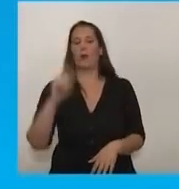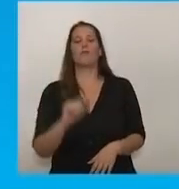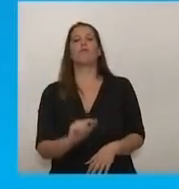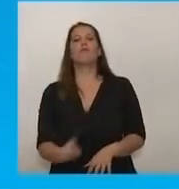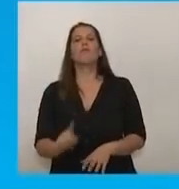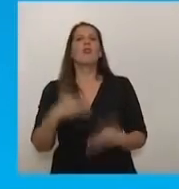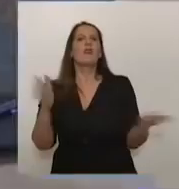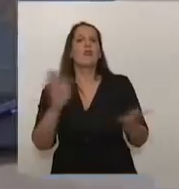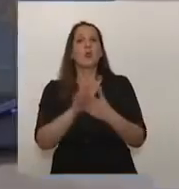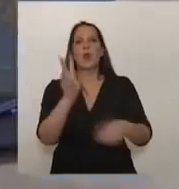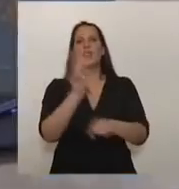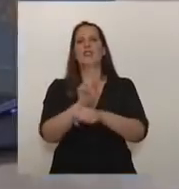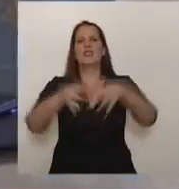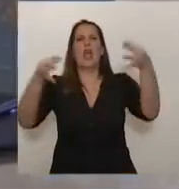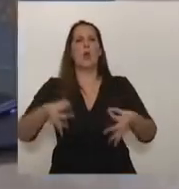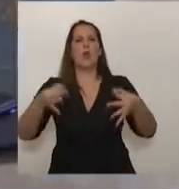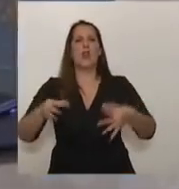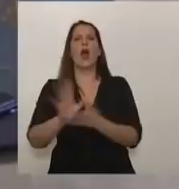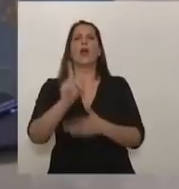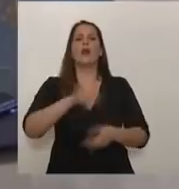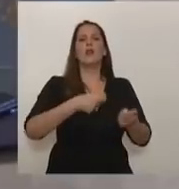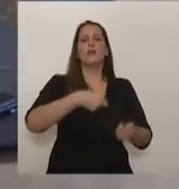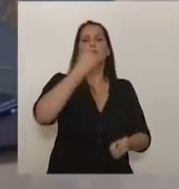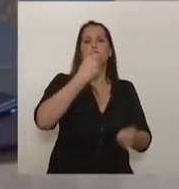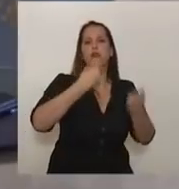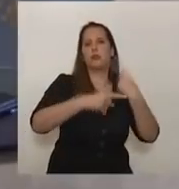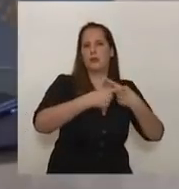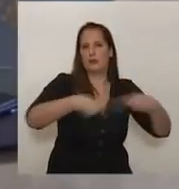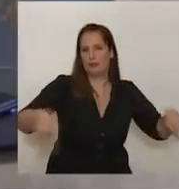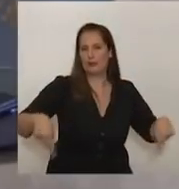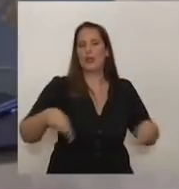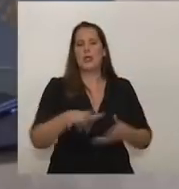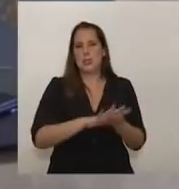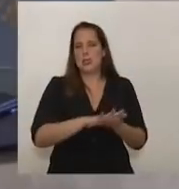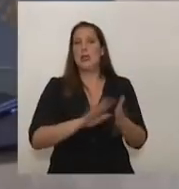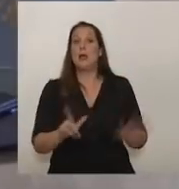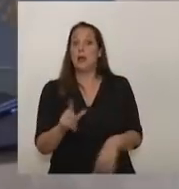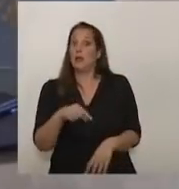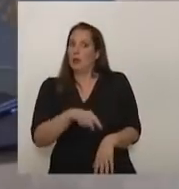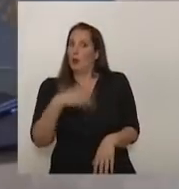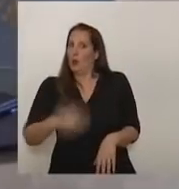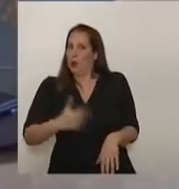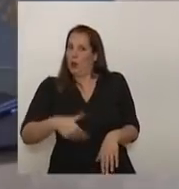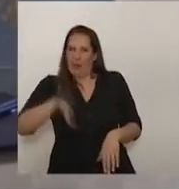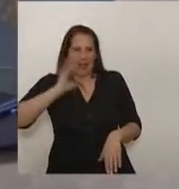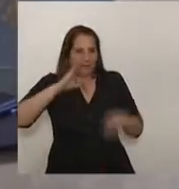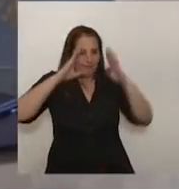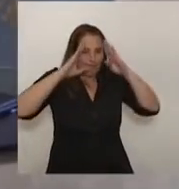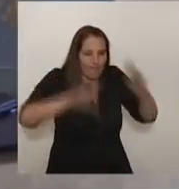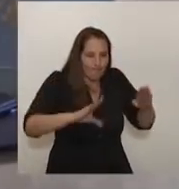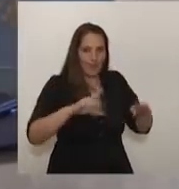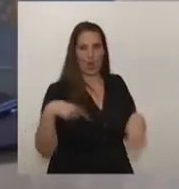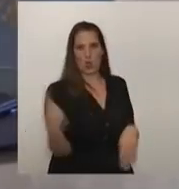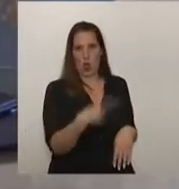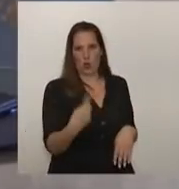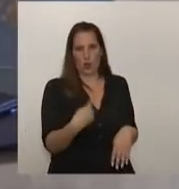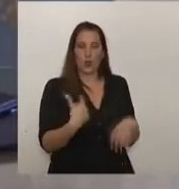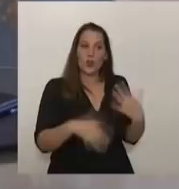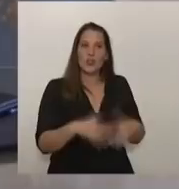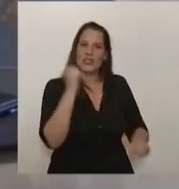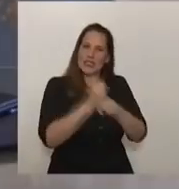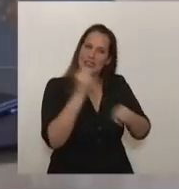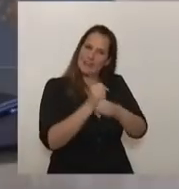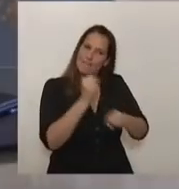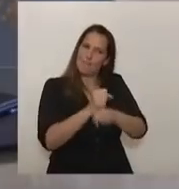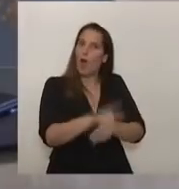y narcotráfico. Fue una de las prioridades de nuestro gobierno y una de las áreas donde más éxito tuvimos.